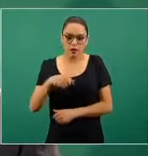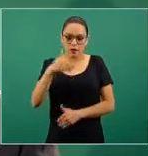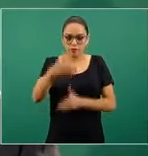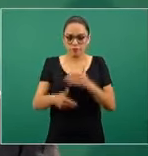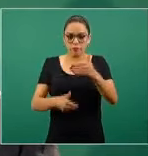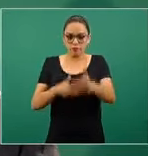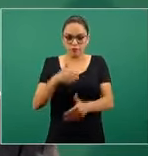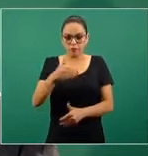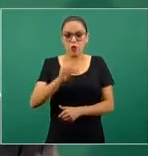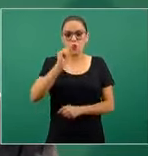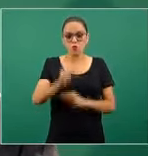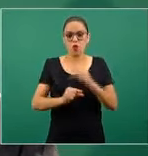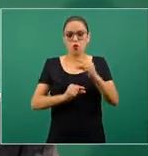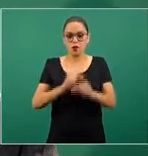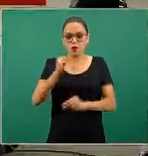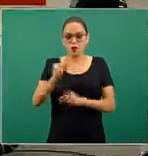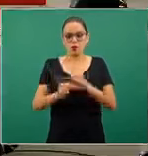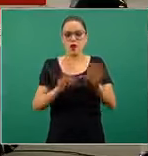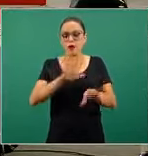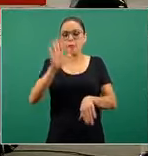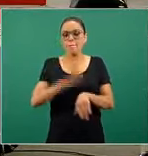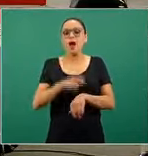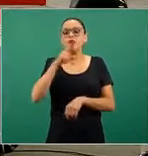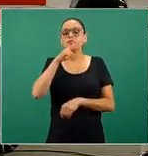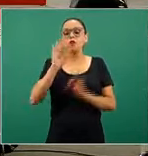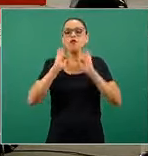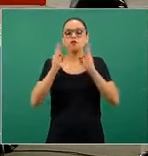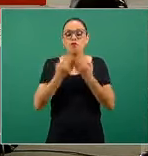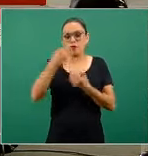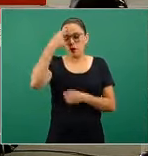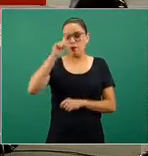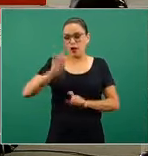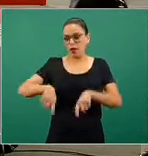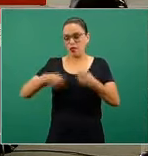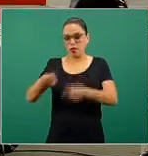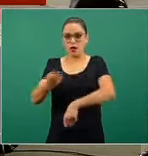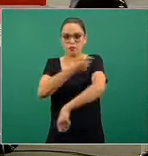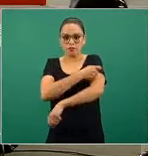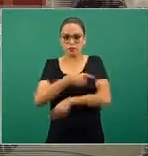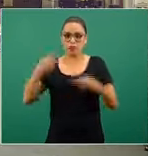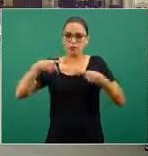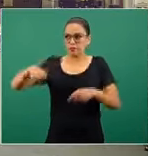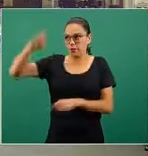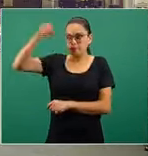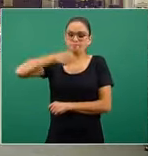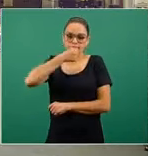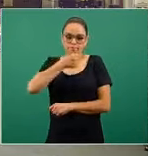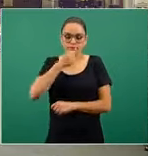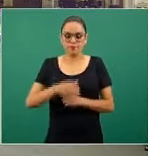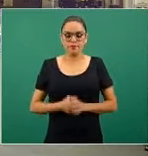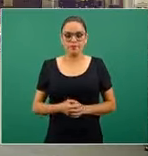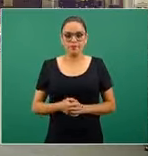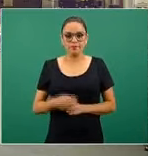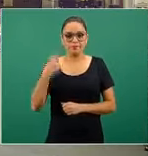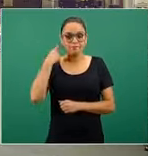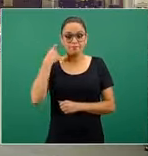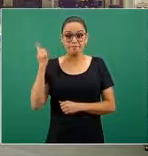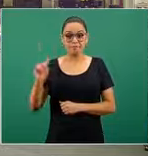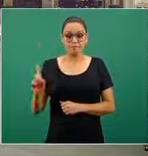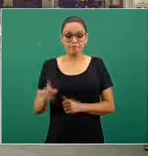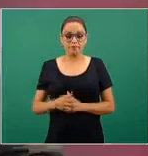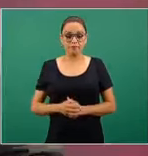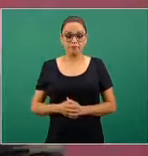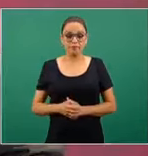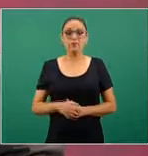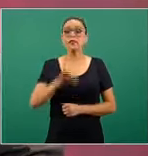estas modalidades ya más convenientes para las personas adultas mayores. ¿Los apagones tuvieron algún problema? Sí. No solo los apagones, sino también